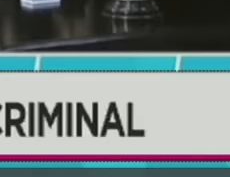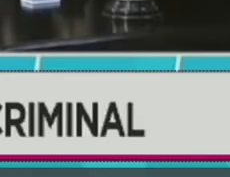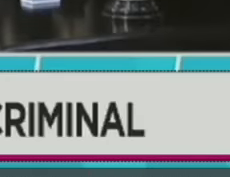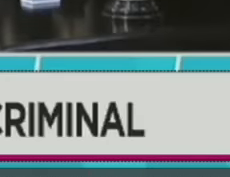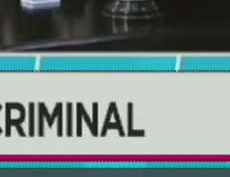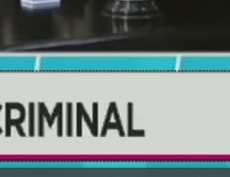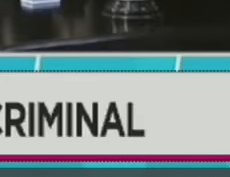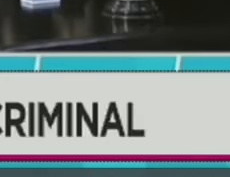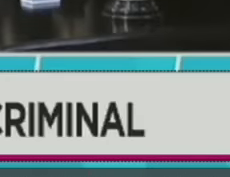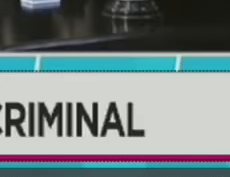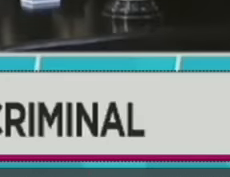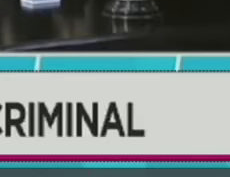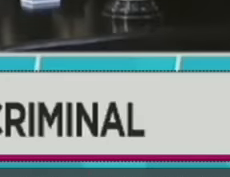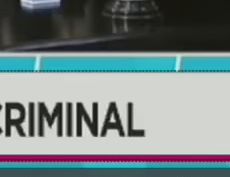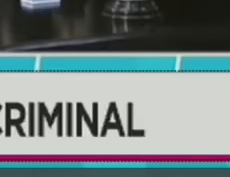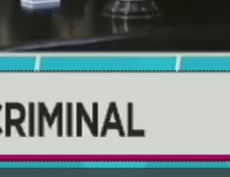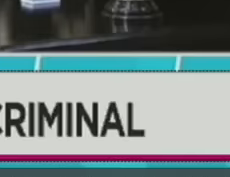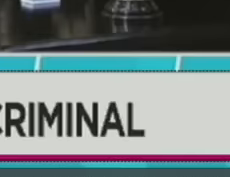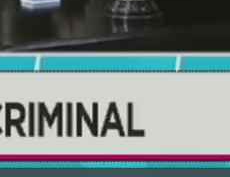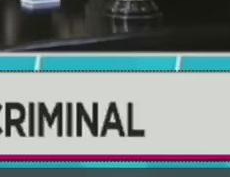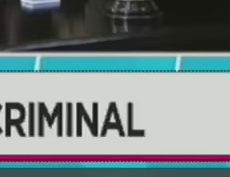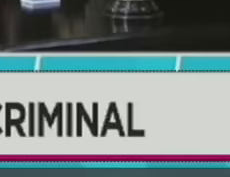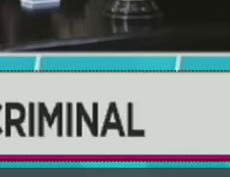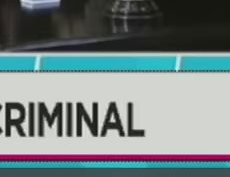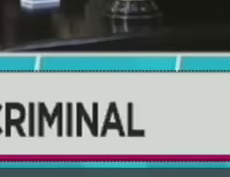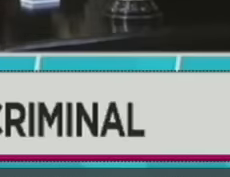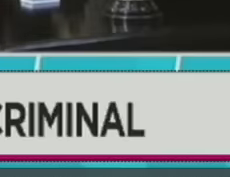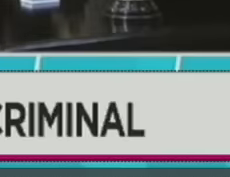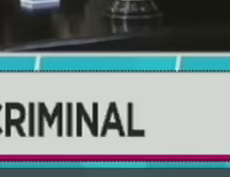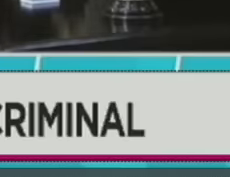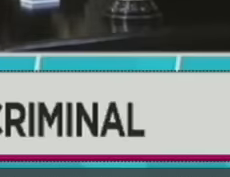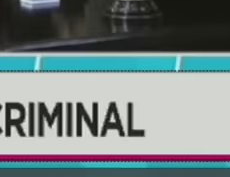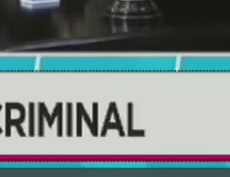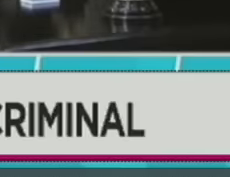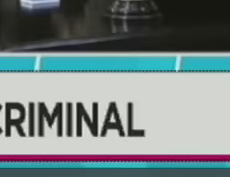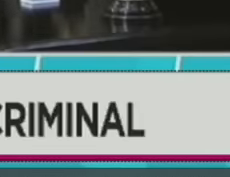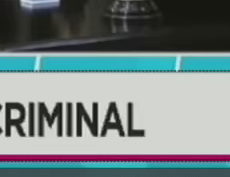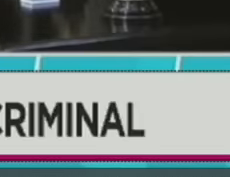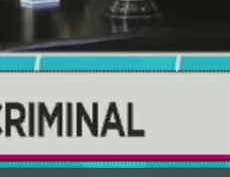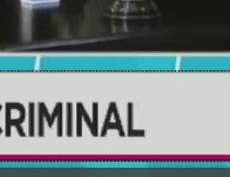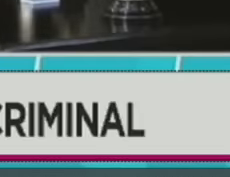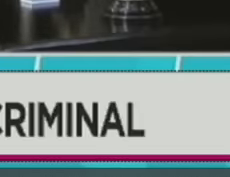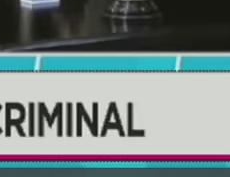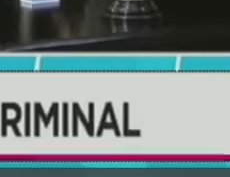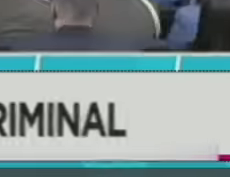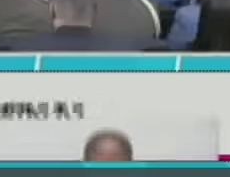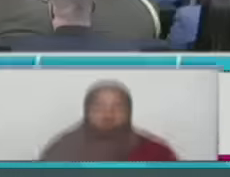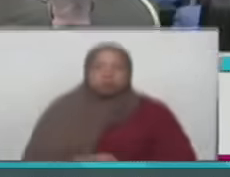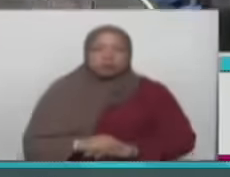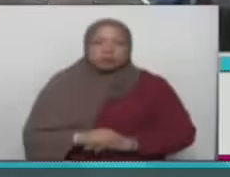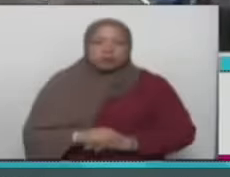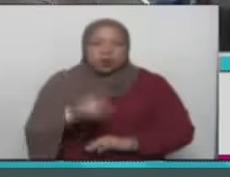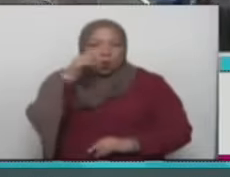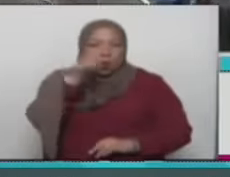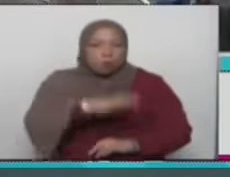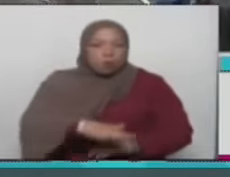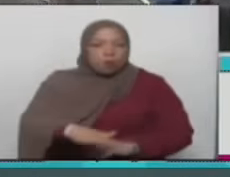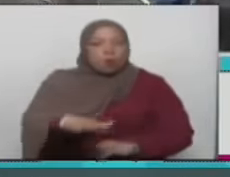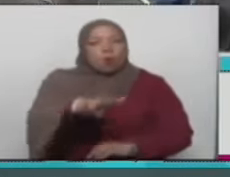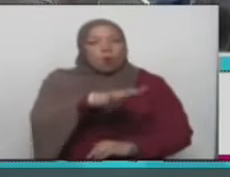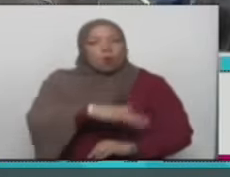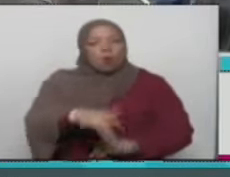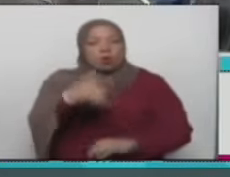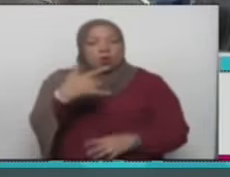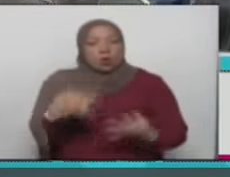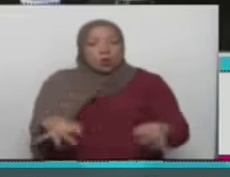no saben que en el ring está un pueblo con un poder. Por eso yo, en la